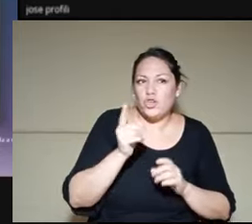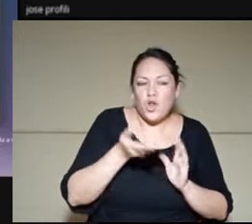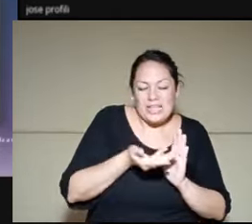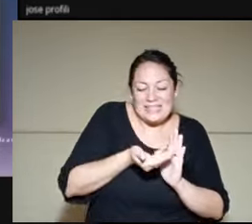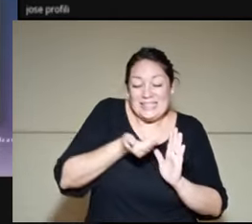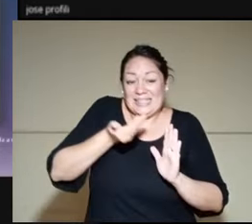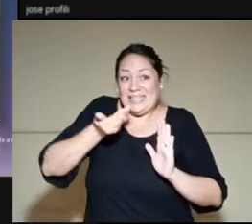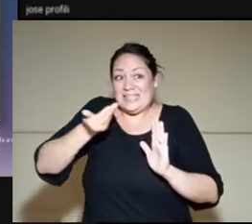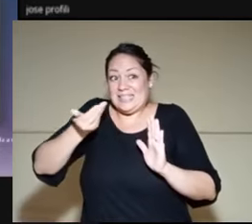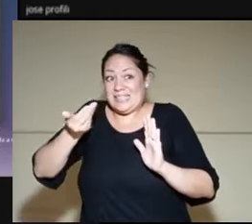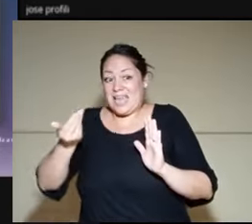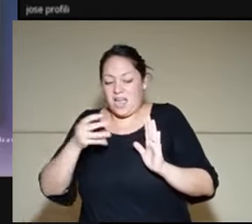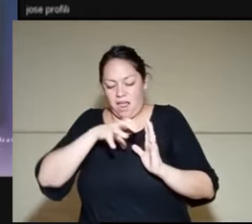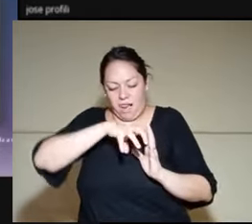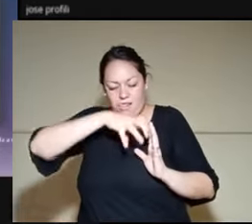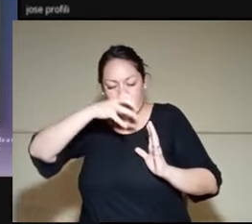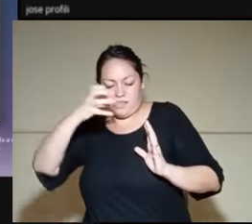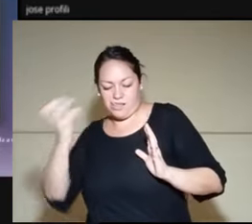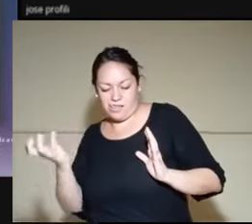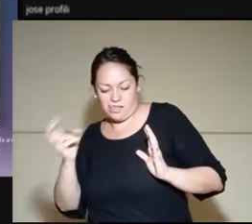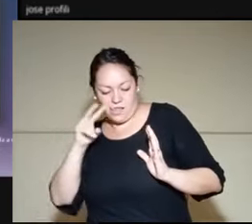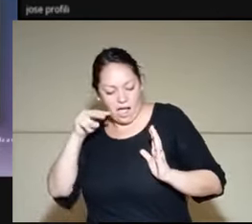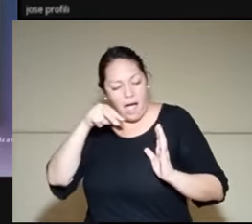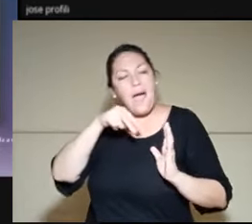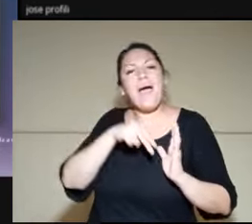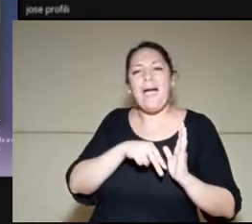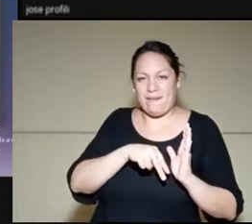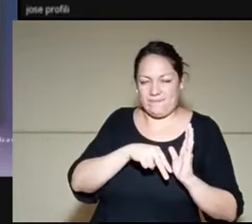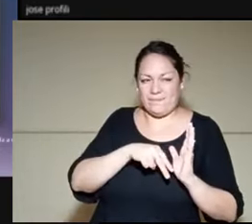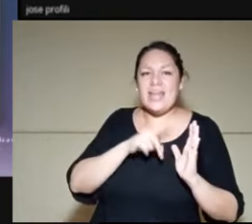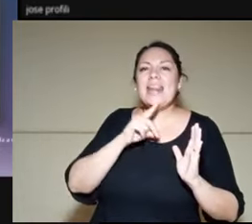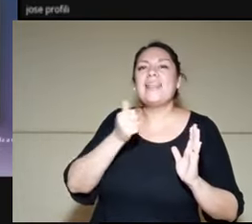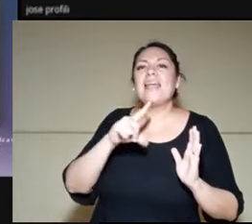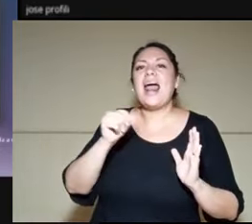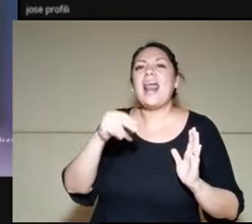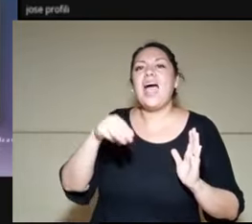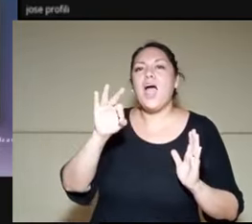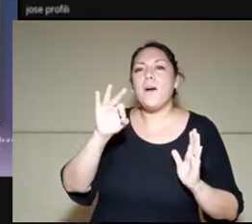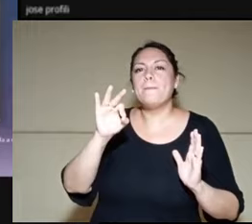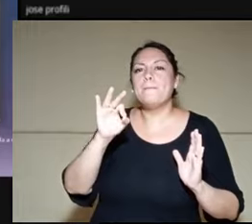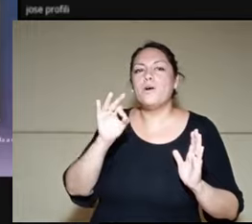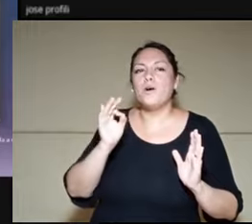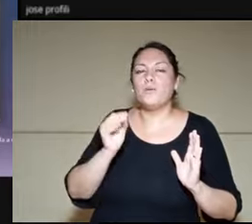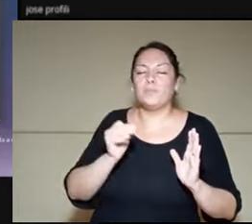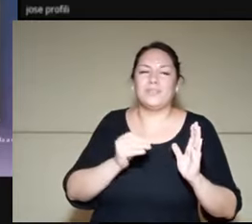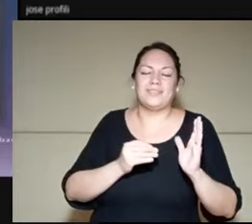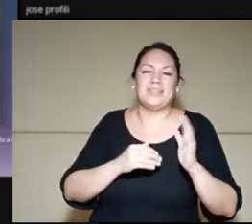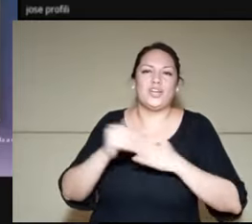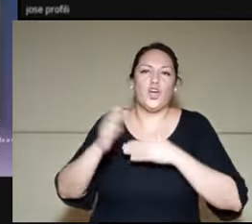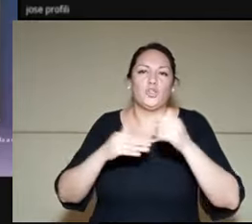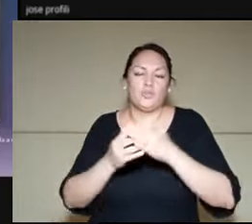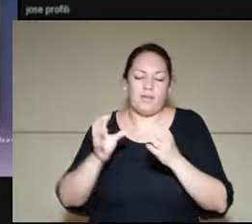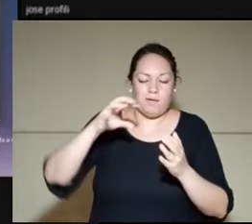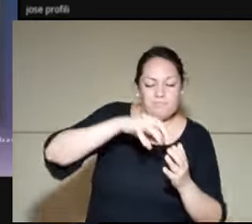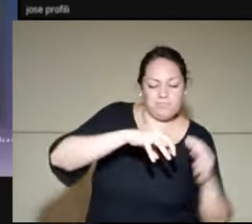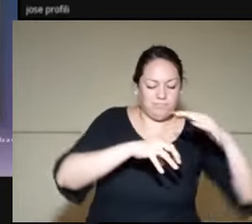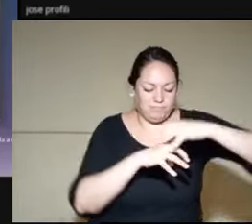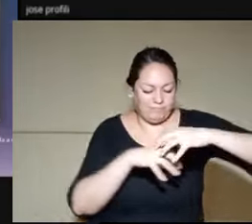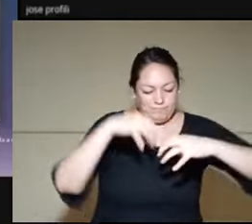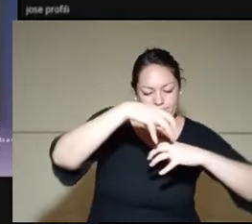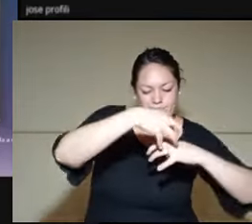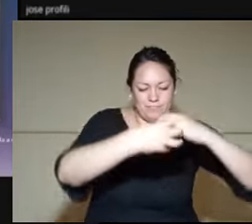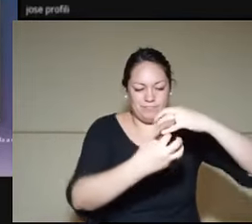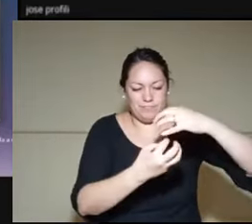esta parte, la tengo que levantar para poder ver el tálamo, si no está tapado por esto que es el